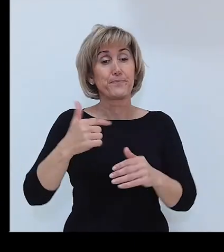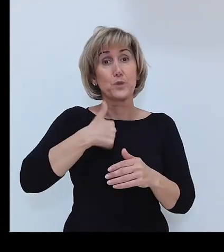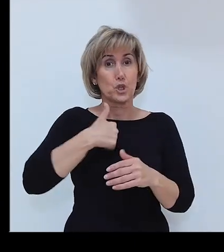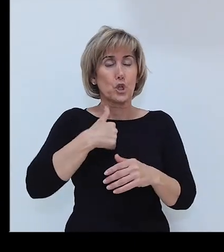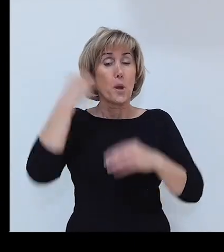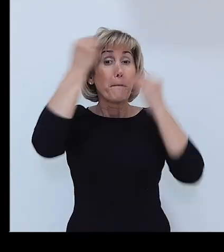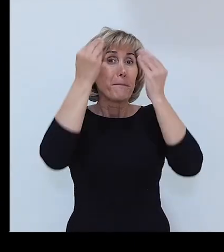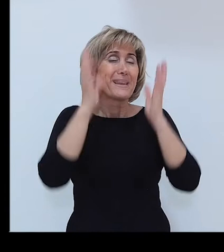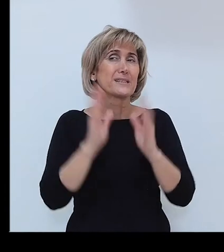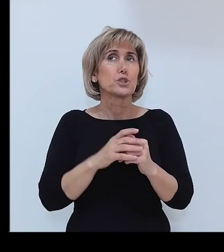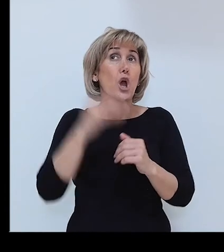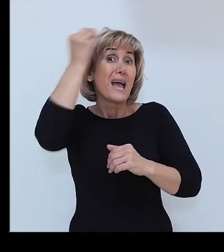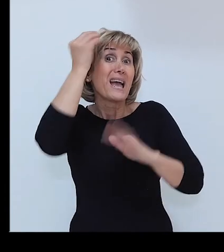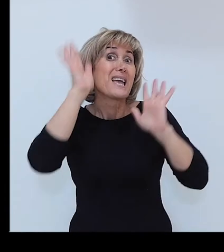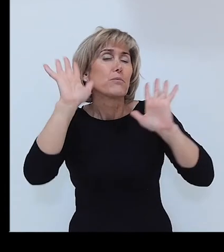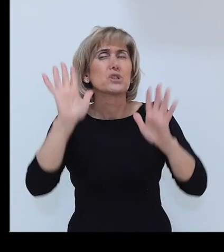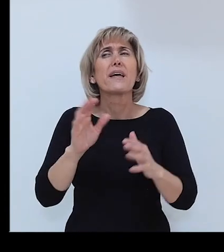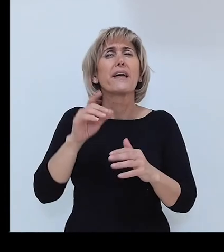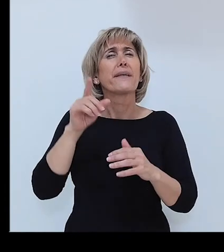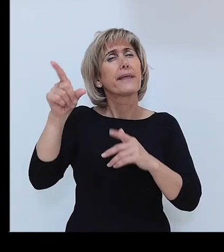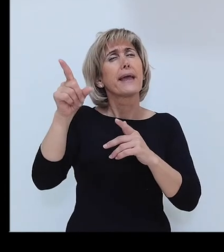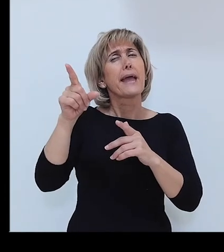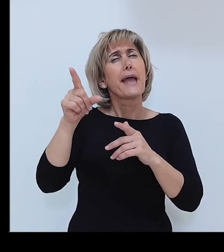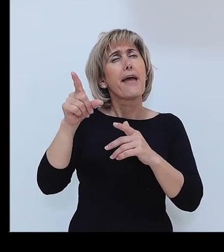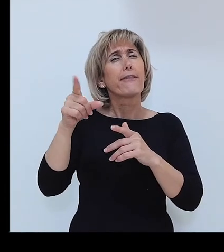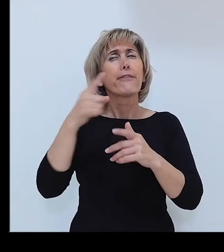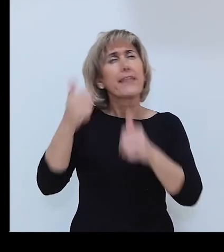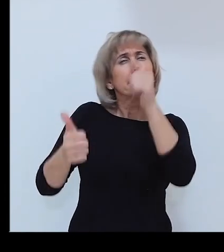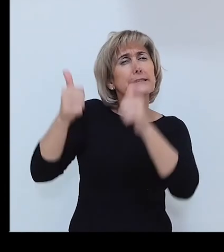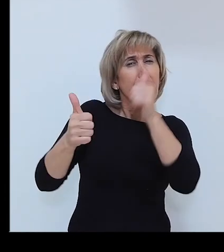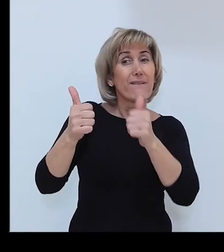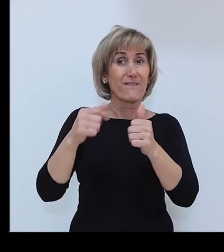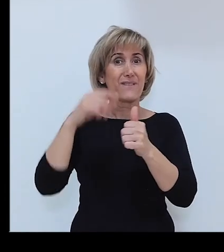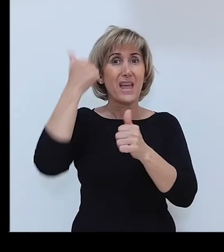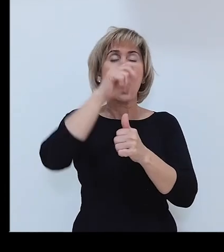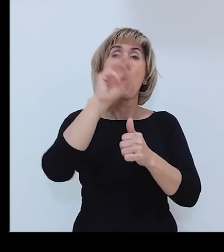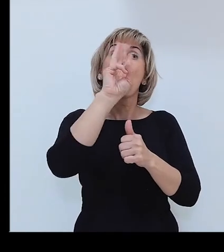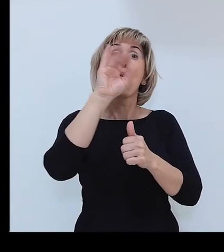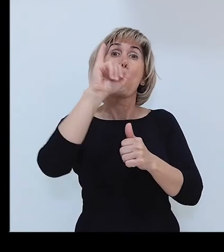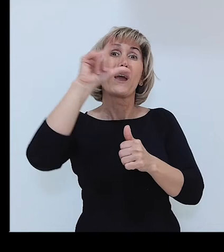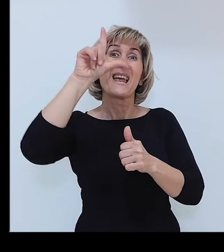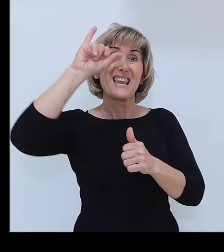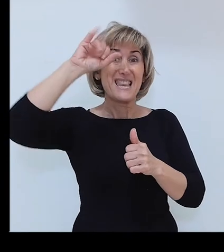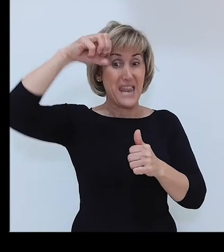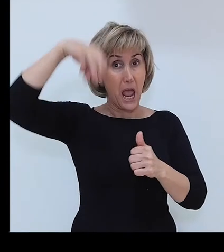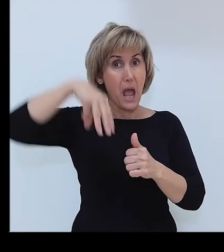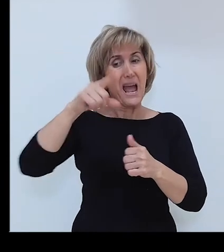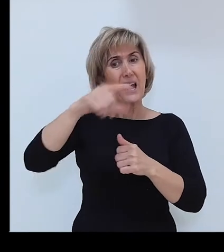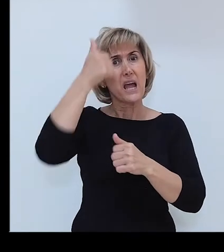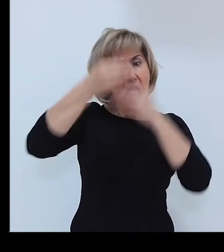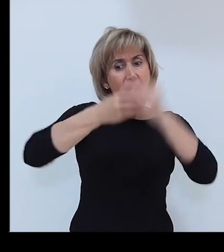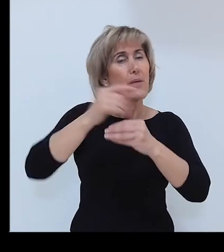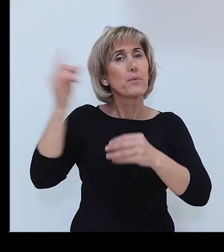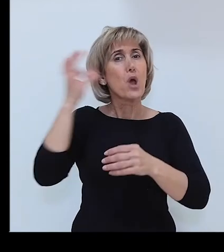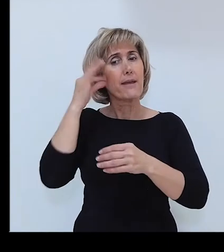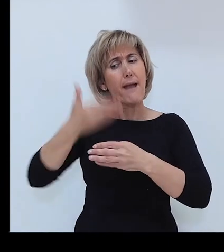posteriormente, yo en mi tesis uso la hipótesis del lag, de los desafíos, de los desfases culturales de William Osborne,